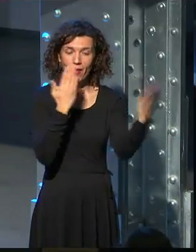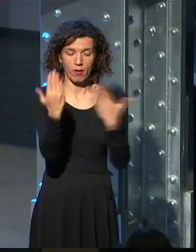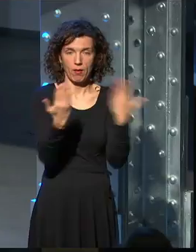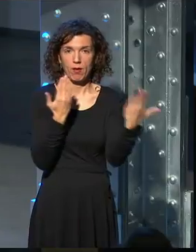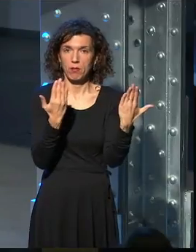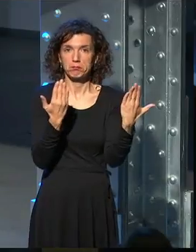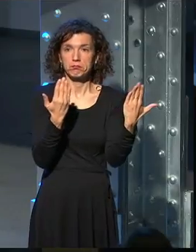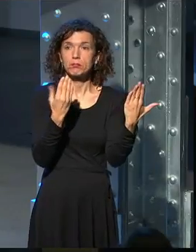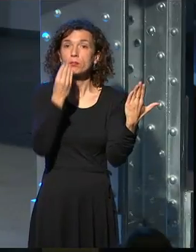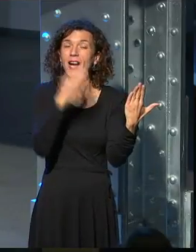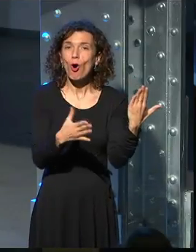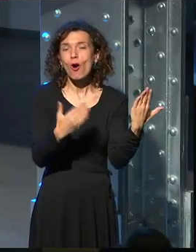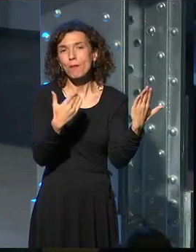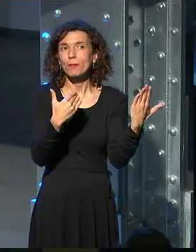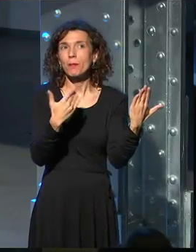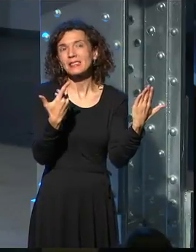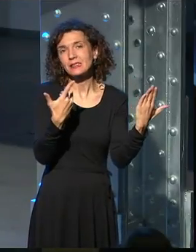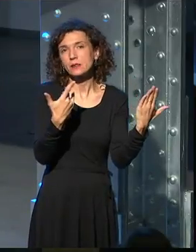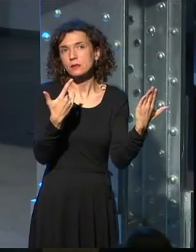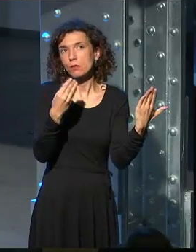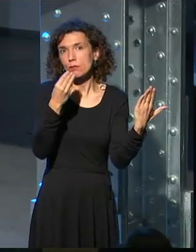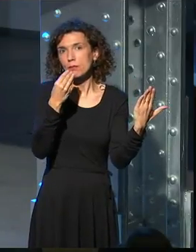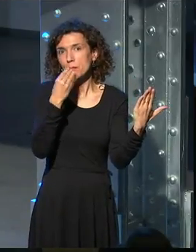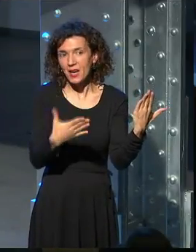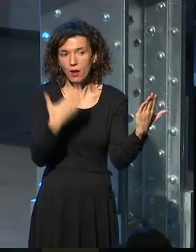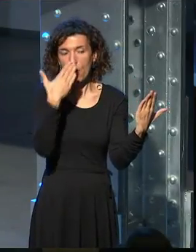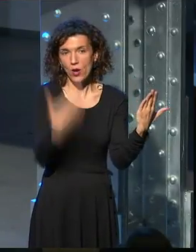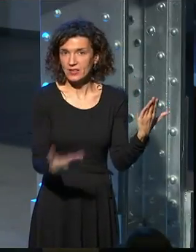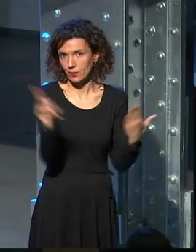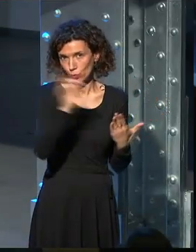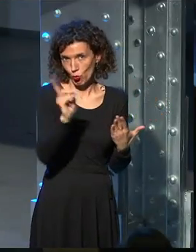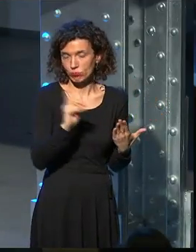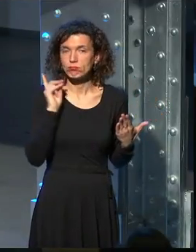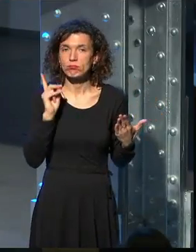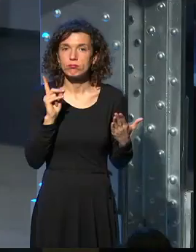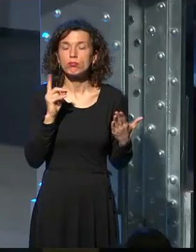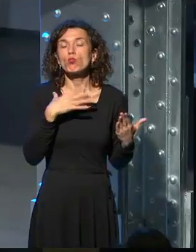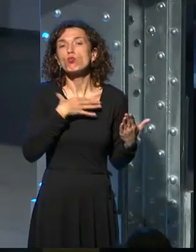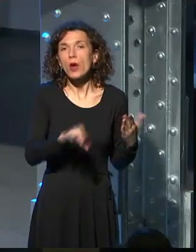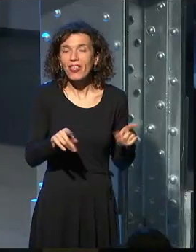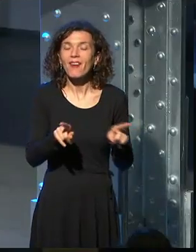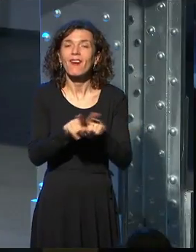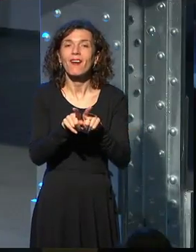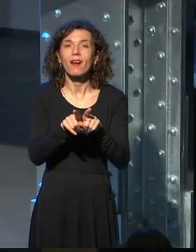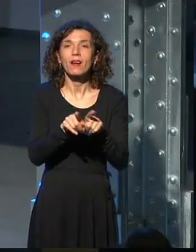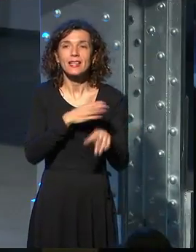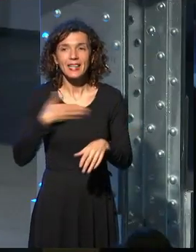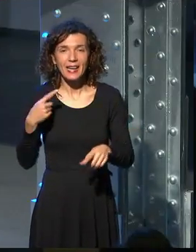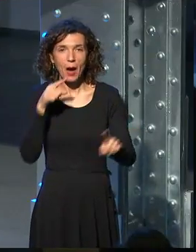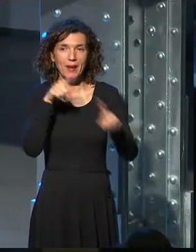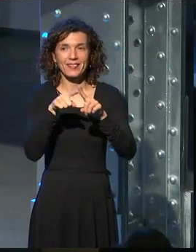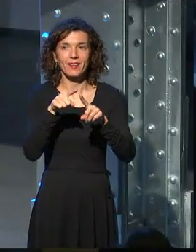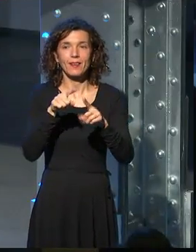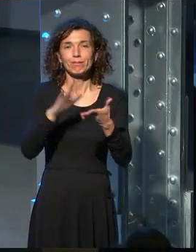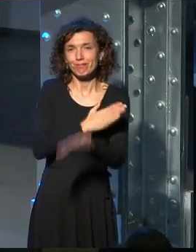no siempre es de la manera más honesta posible. Entonces puede quererse generar y se quiere generar ciertos